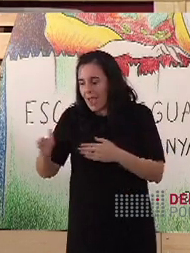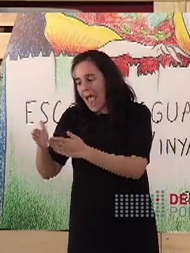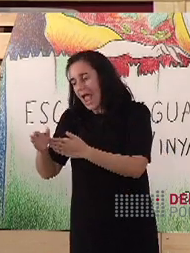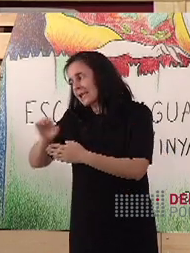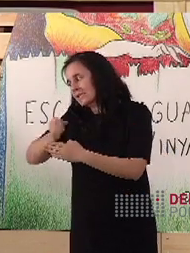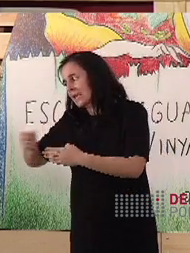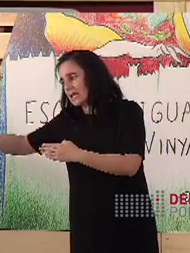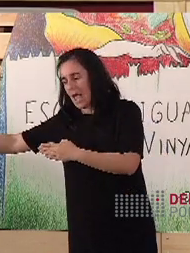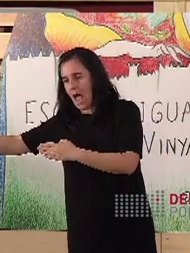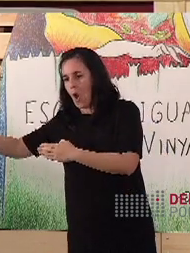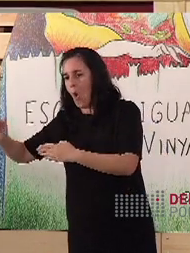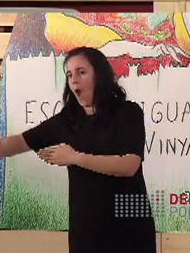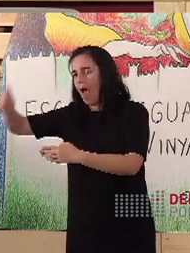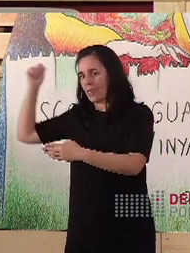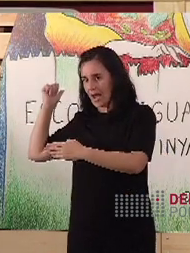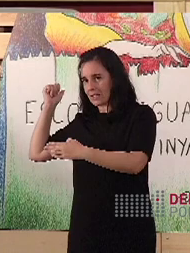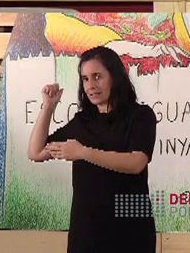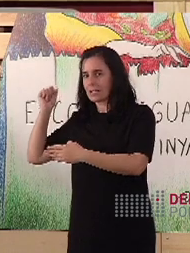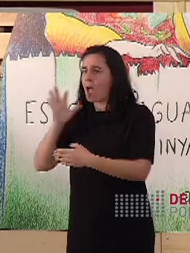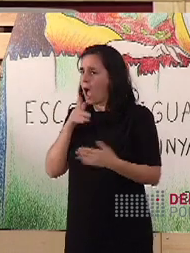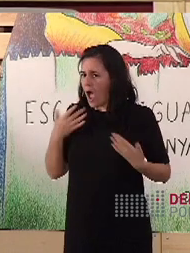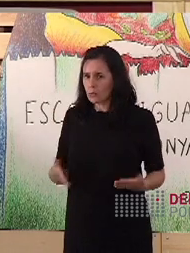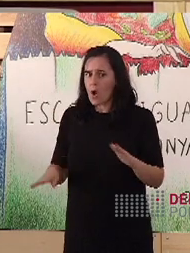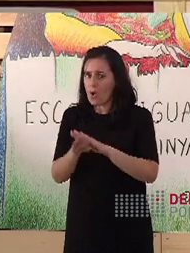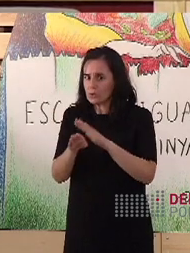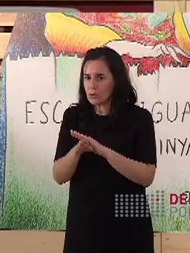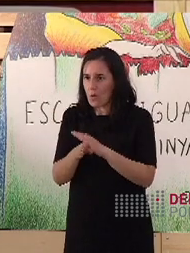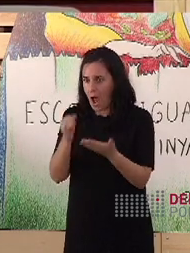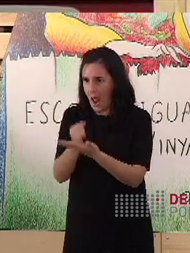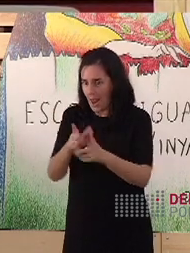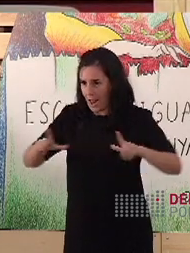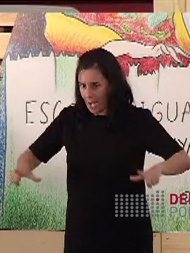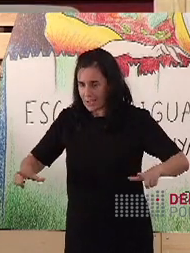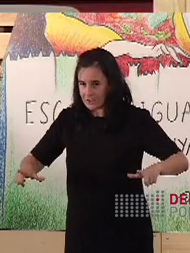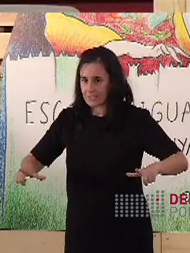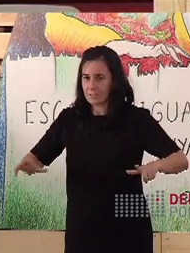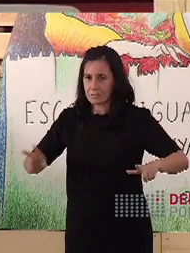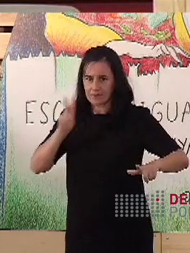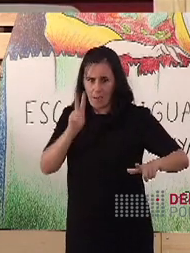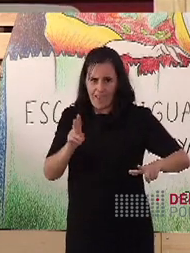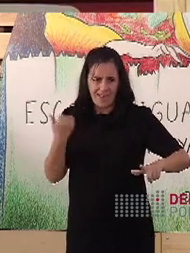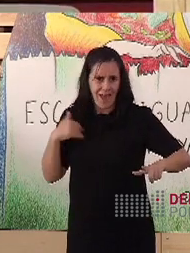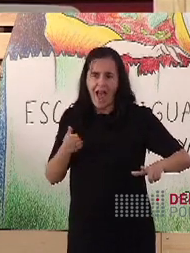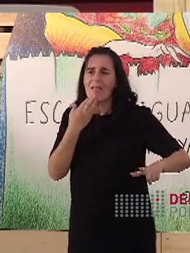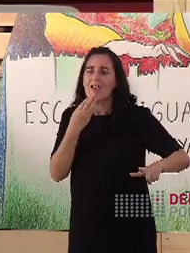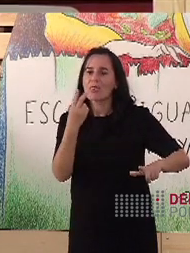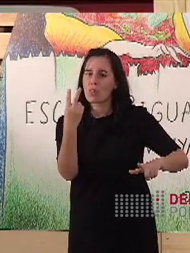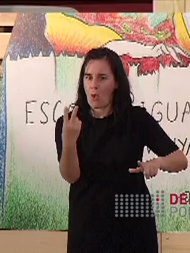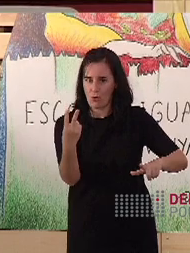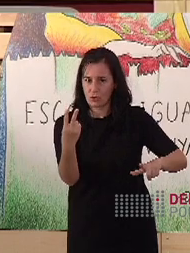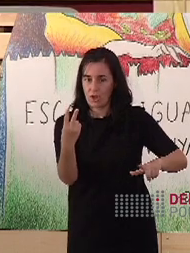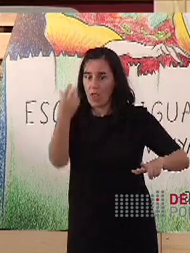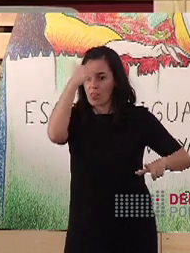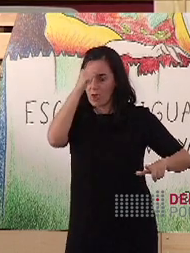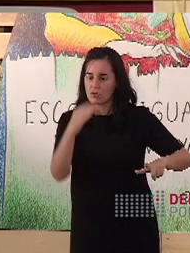atrás. E ainda se ve hoxe nas aulas, pero se ve xa cando as nenas e nenos teñen 2 anos, xa os nenos se